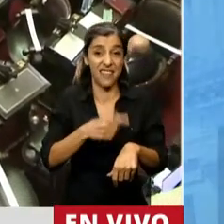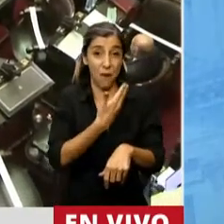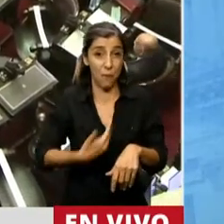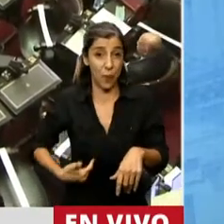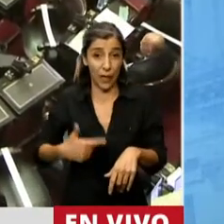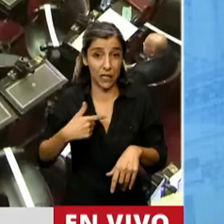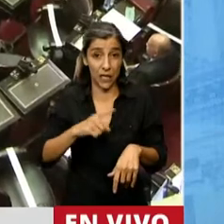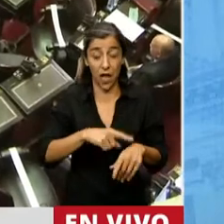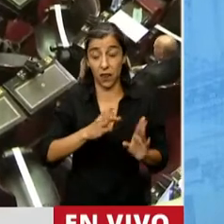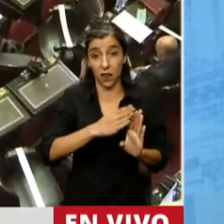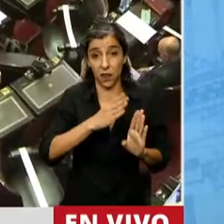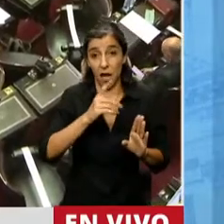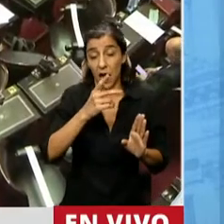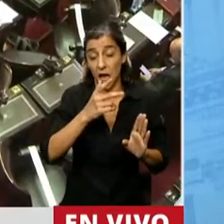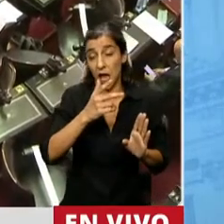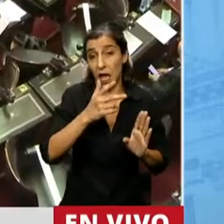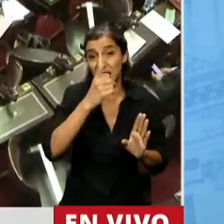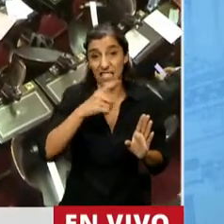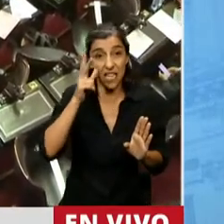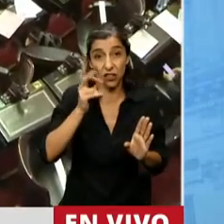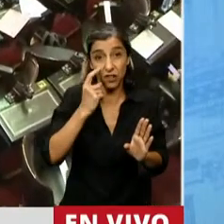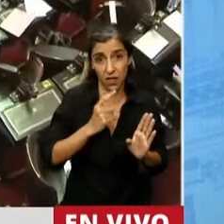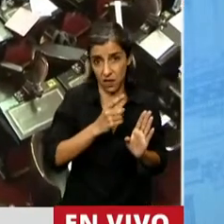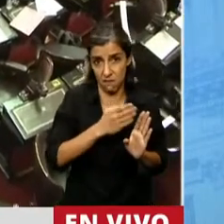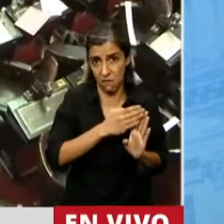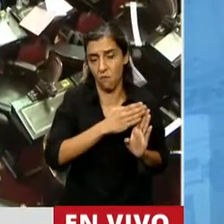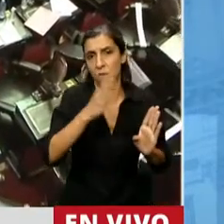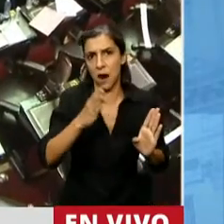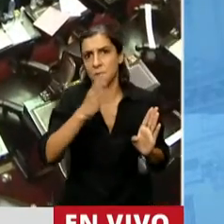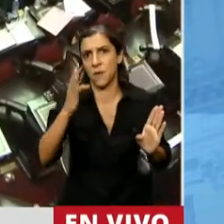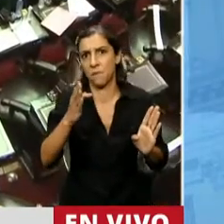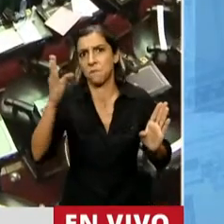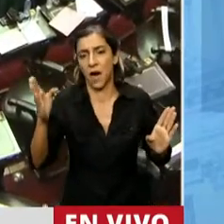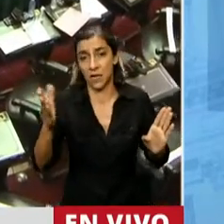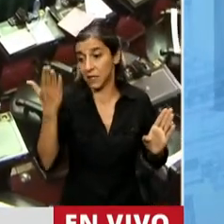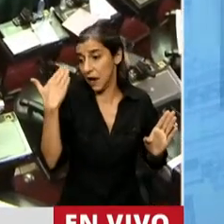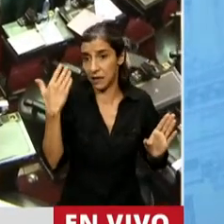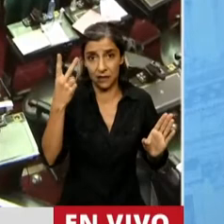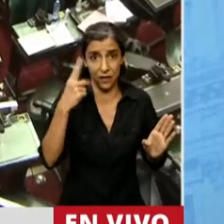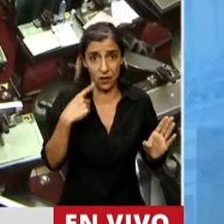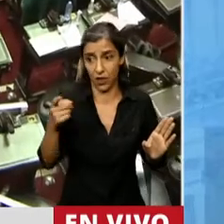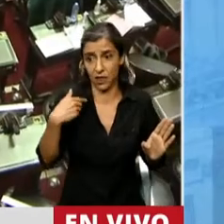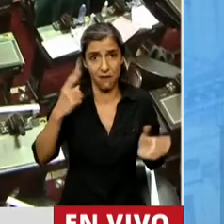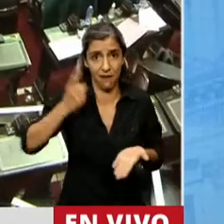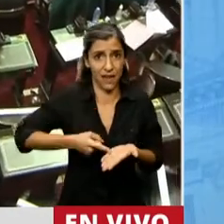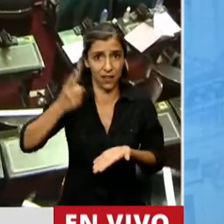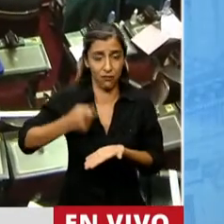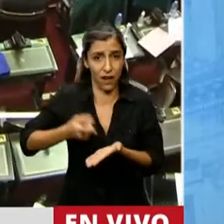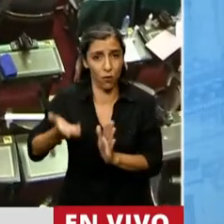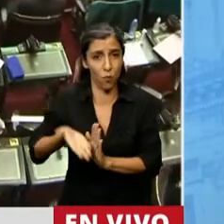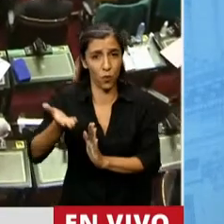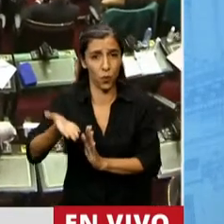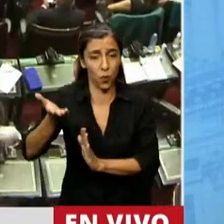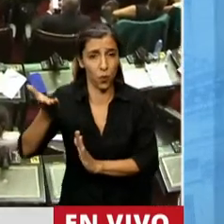el 31 de diciembre, hasta dentro de dos días, para seguir aumentando por decreto y la fórmula no salió de